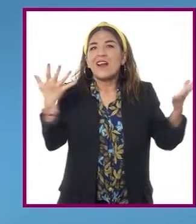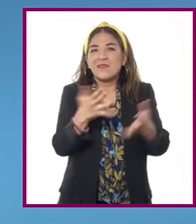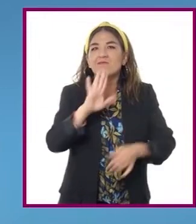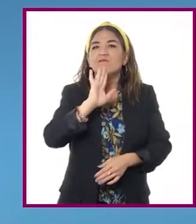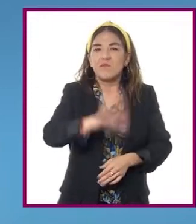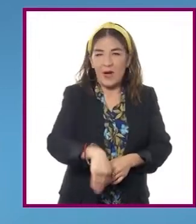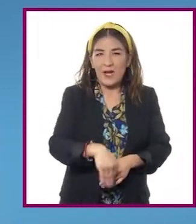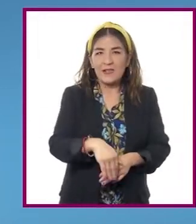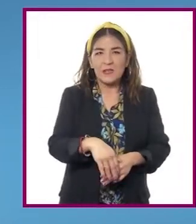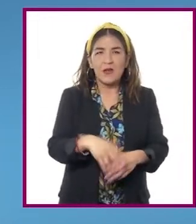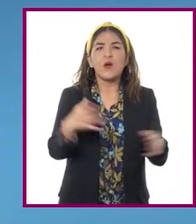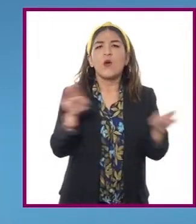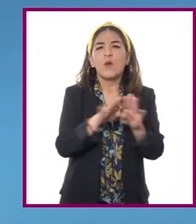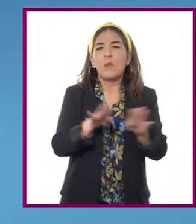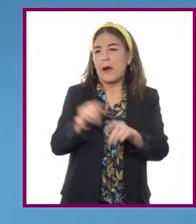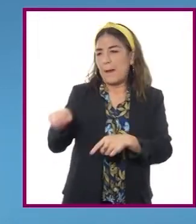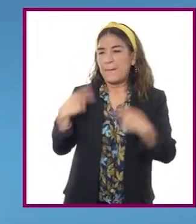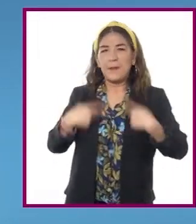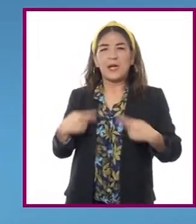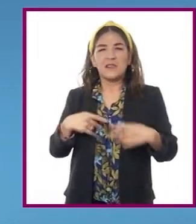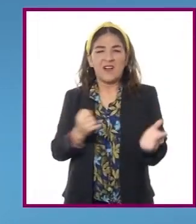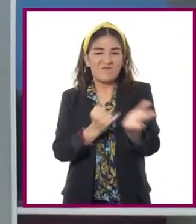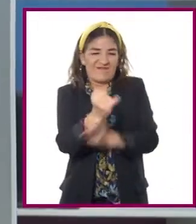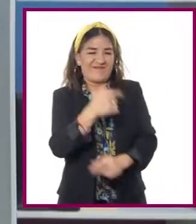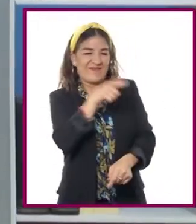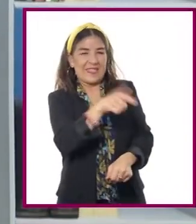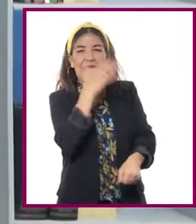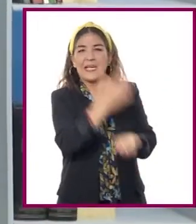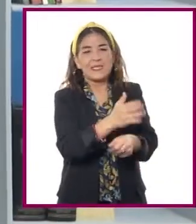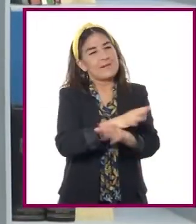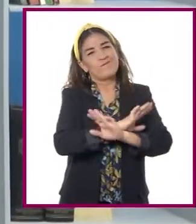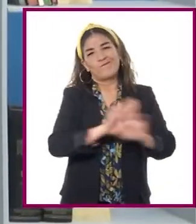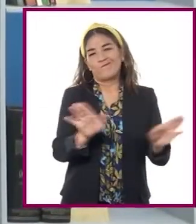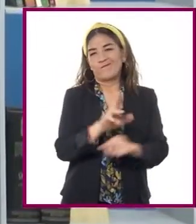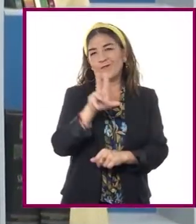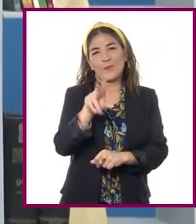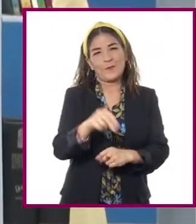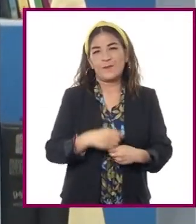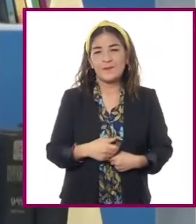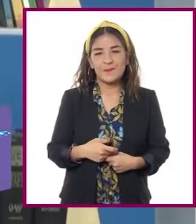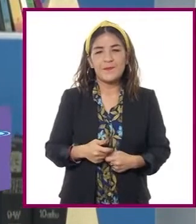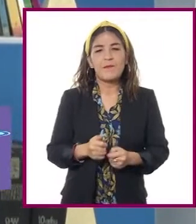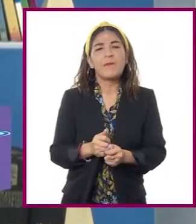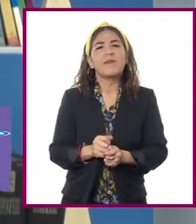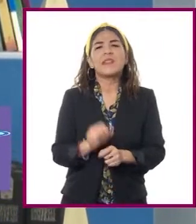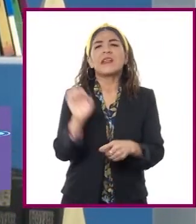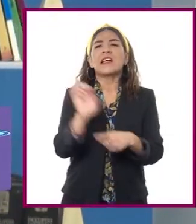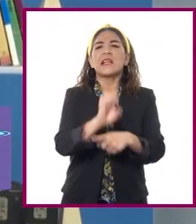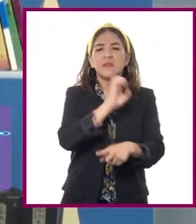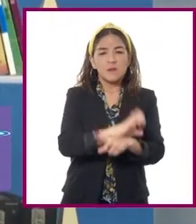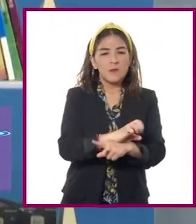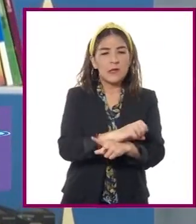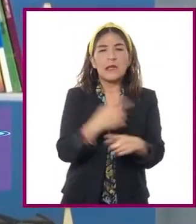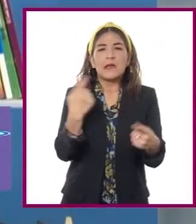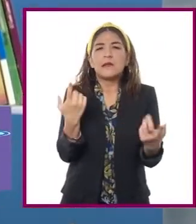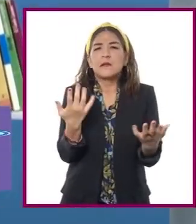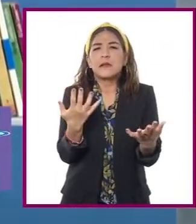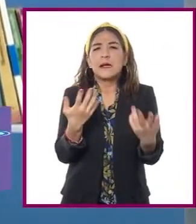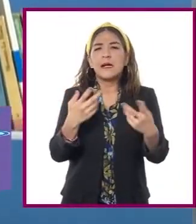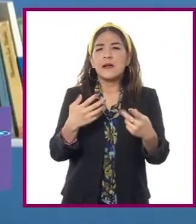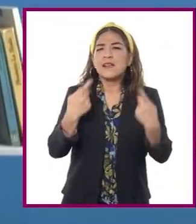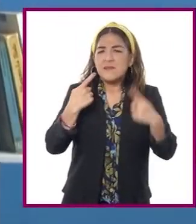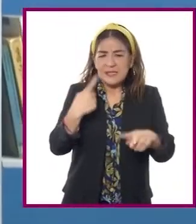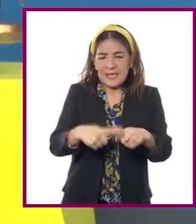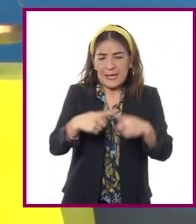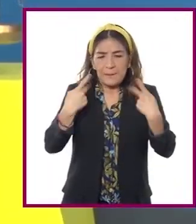y no por decisiones personales. Y entonces, ¿quién elabora las leyes de nuestro